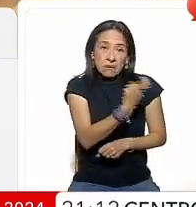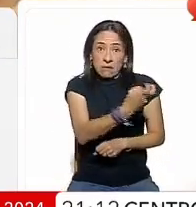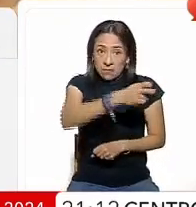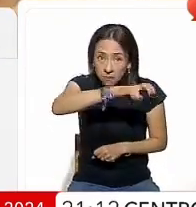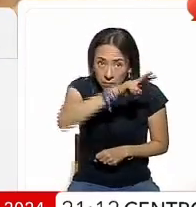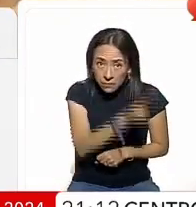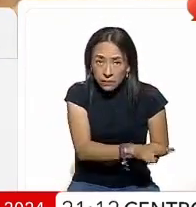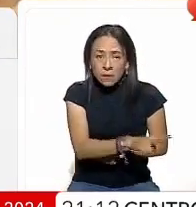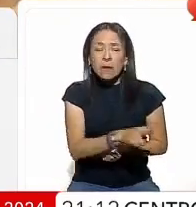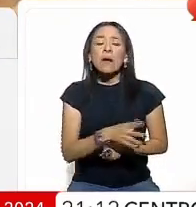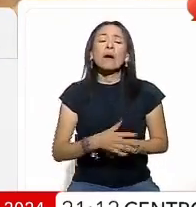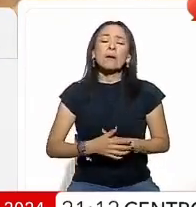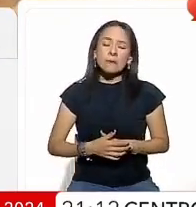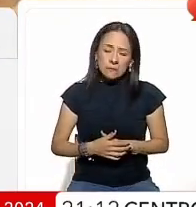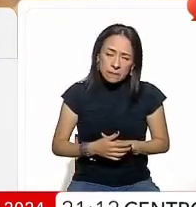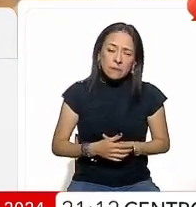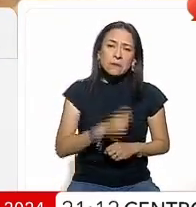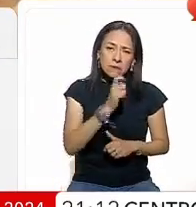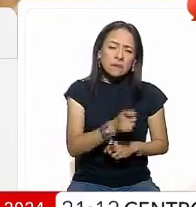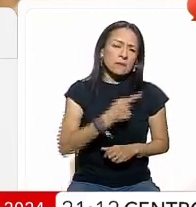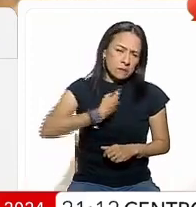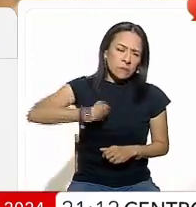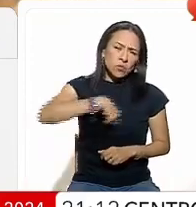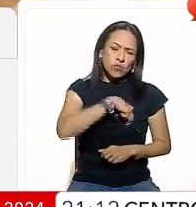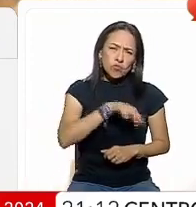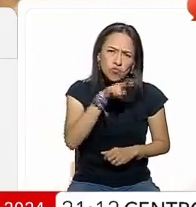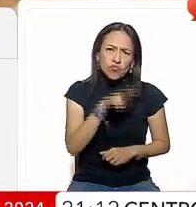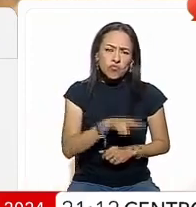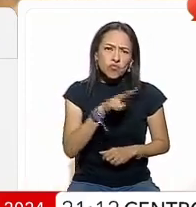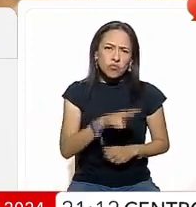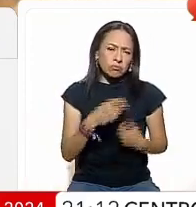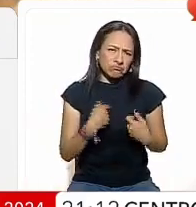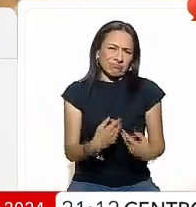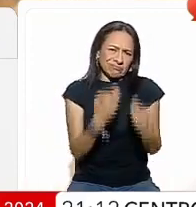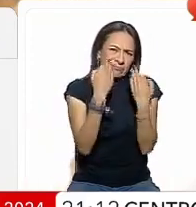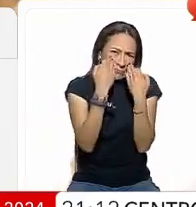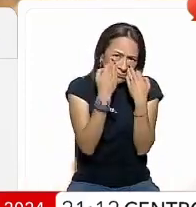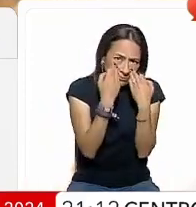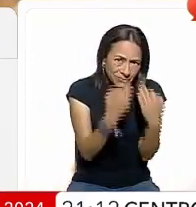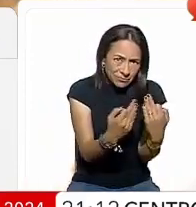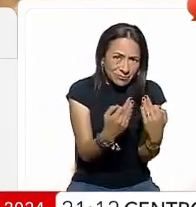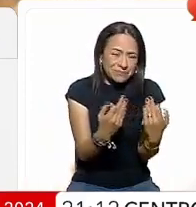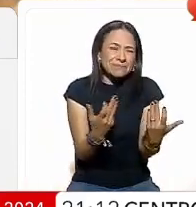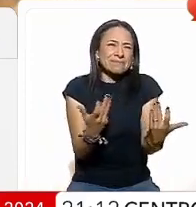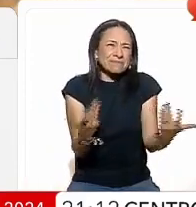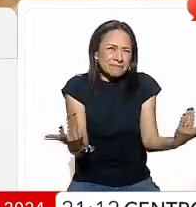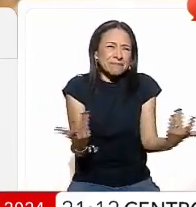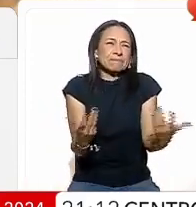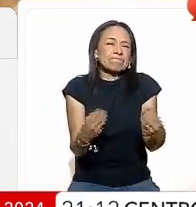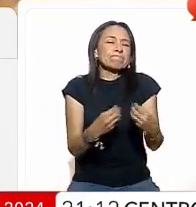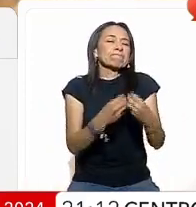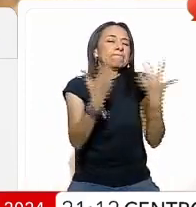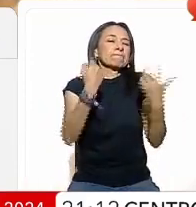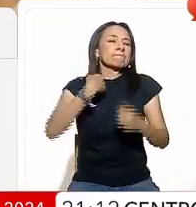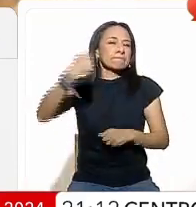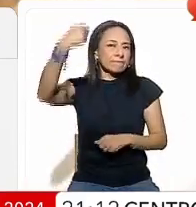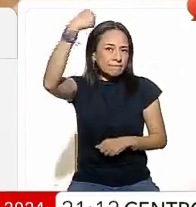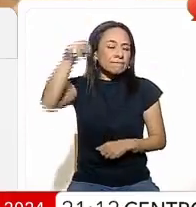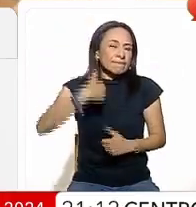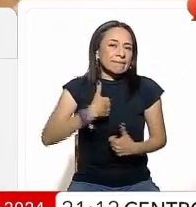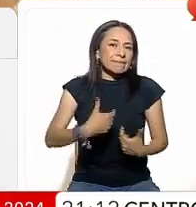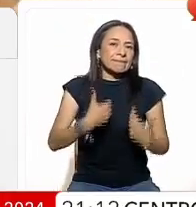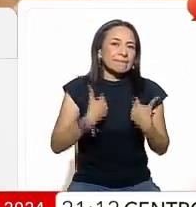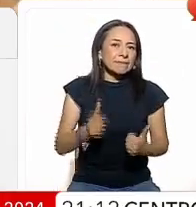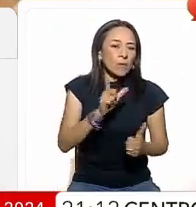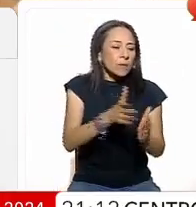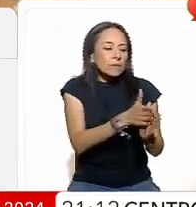todos vimos, que todos fuimos testigos, porque claro que se calientan, digamos, el ambiente en el contexto de las